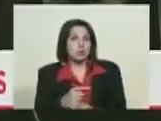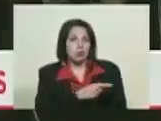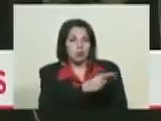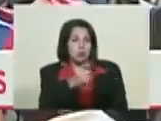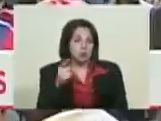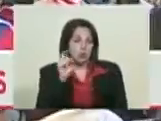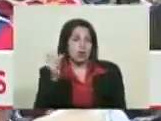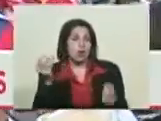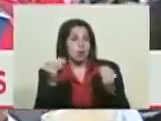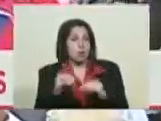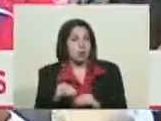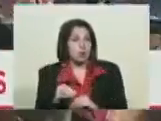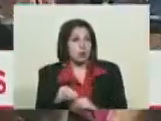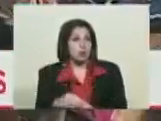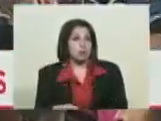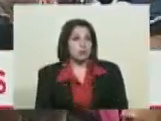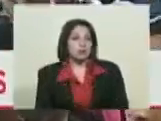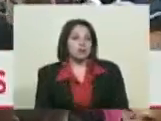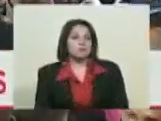acuerdo?